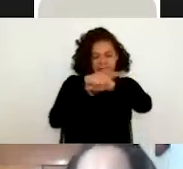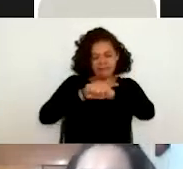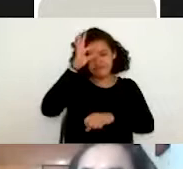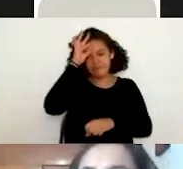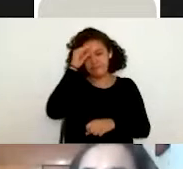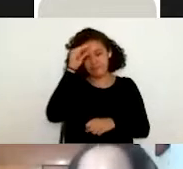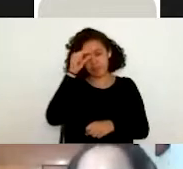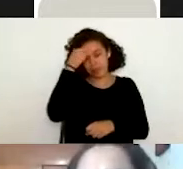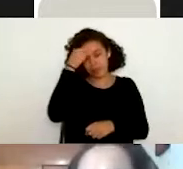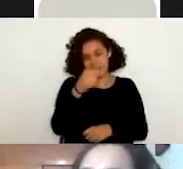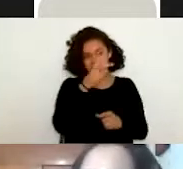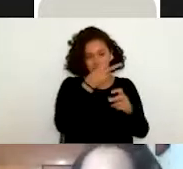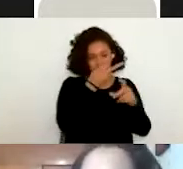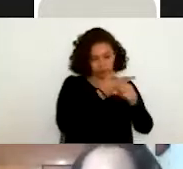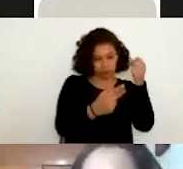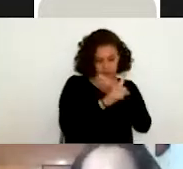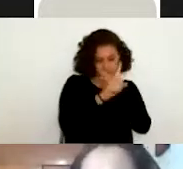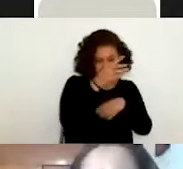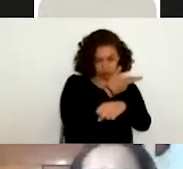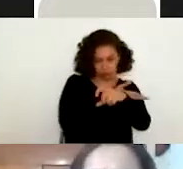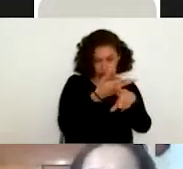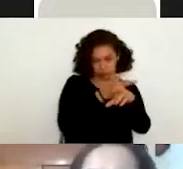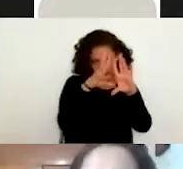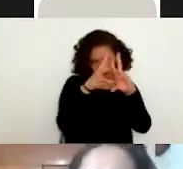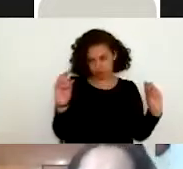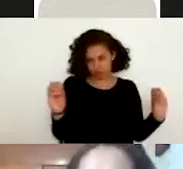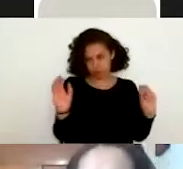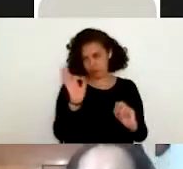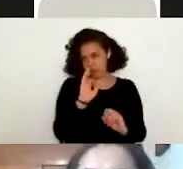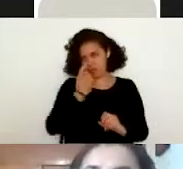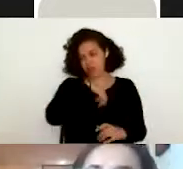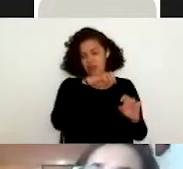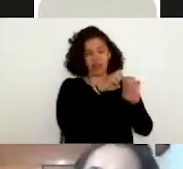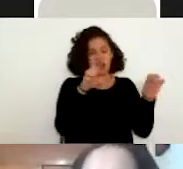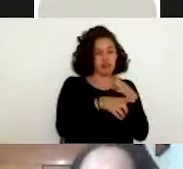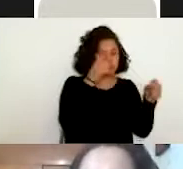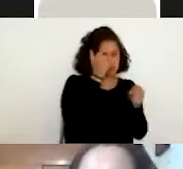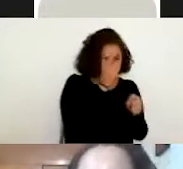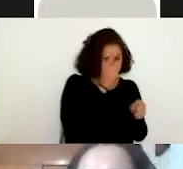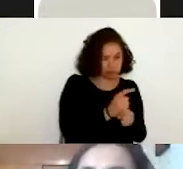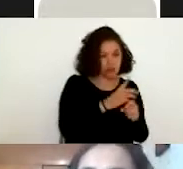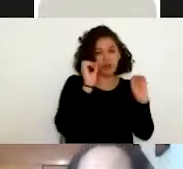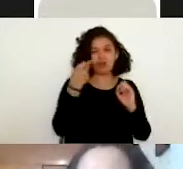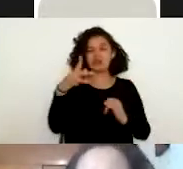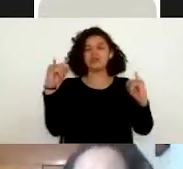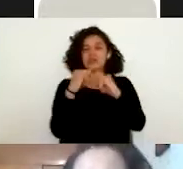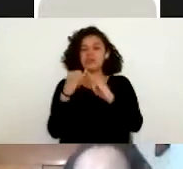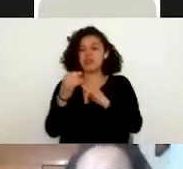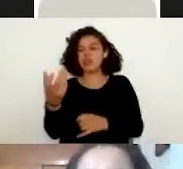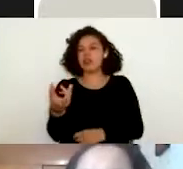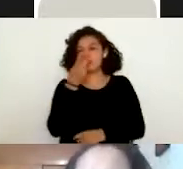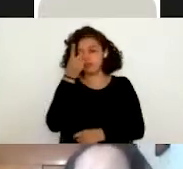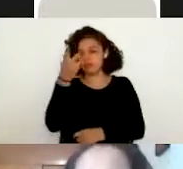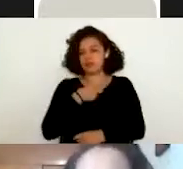problema. Ya sea que yo y mi equipo de trabajo hayamos identificado esta problemática o que la propia institución nos ofrezca sobre